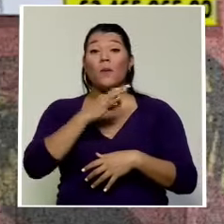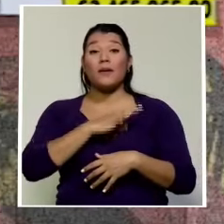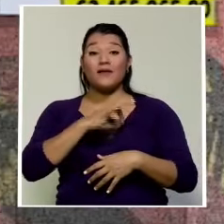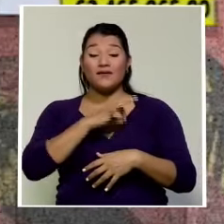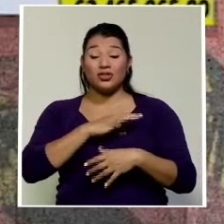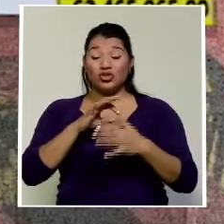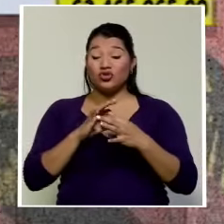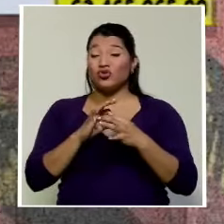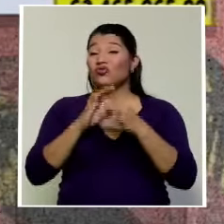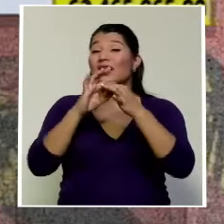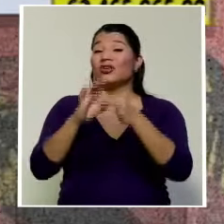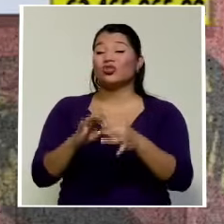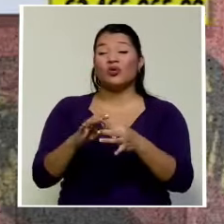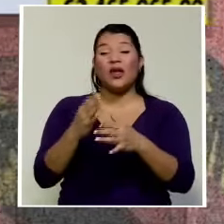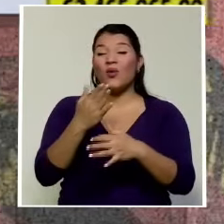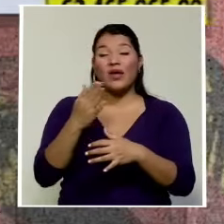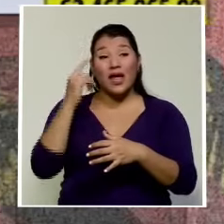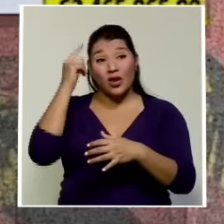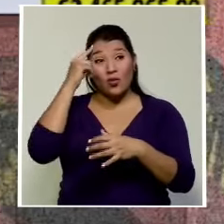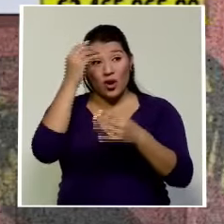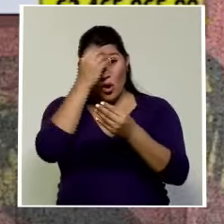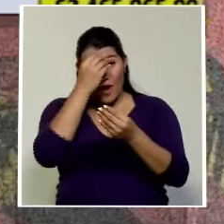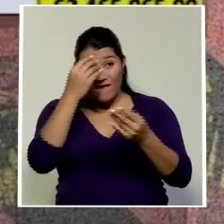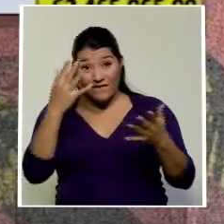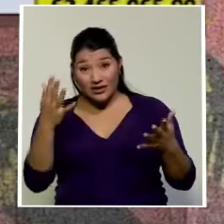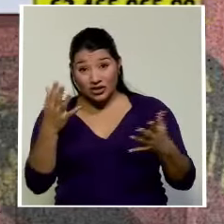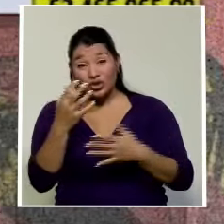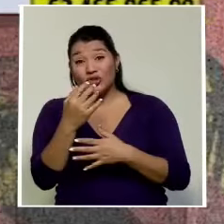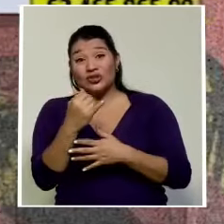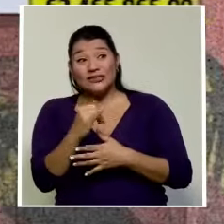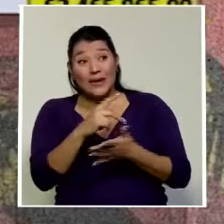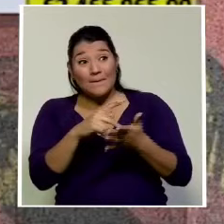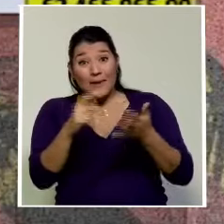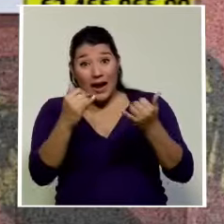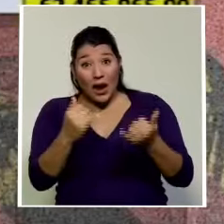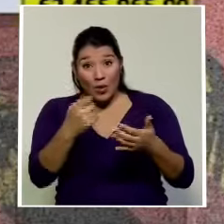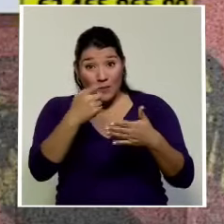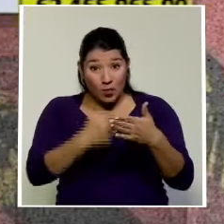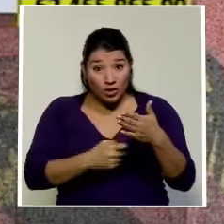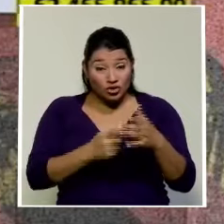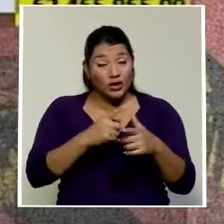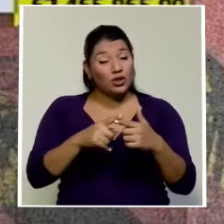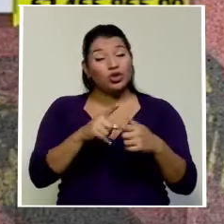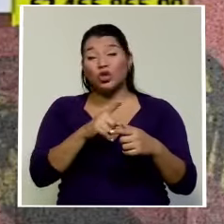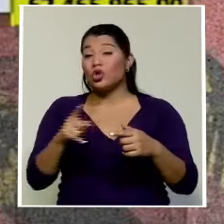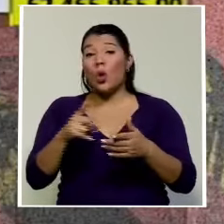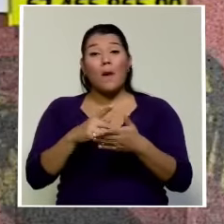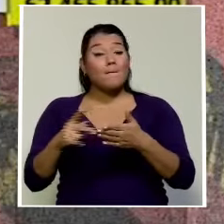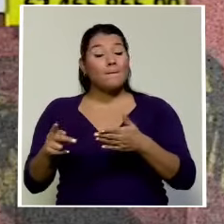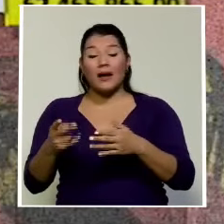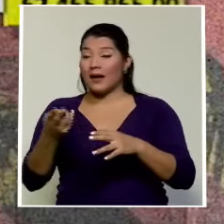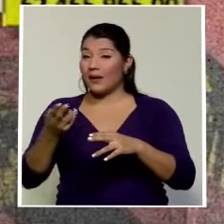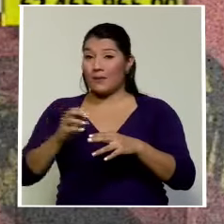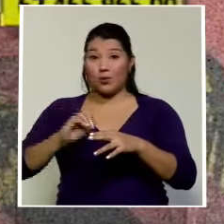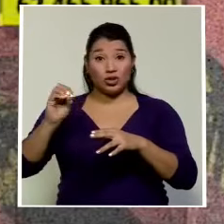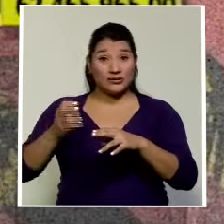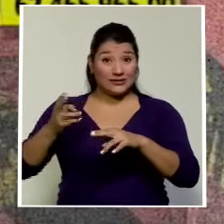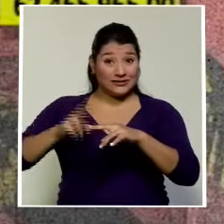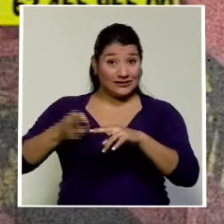amnistía tributaria, que le eximió del pago de intereses a quienes pagaran montos adeudados al